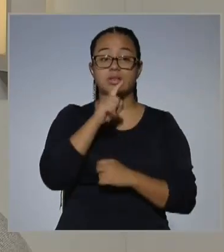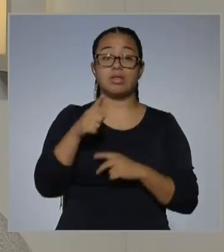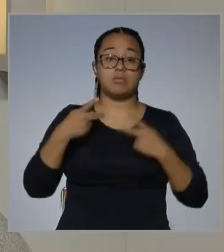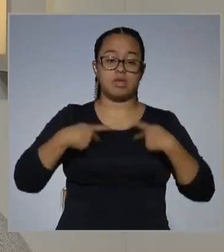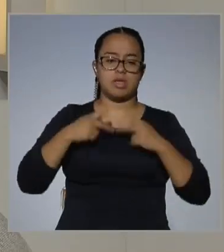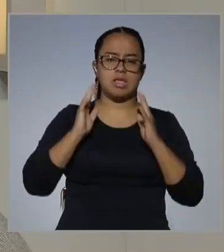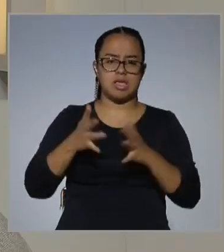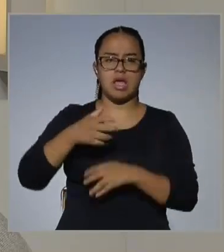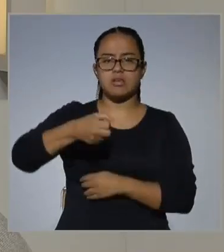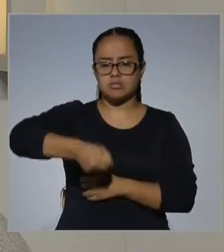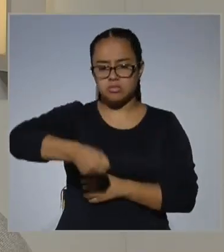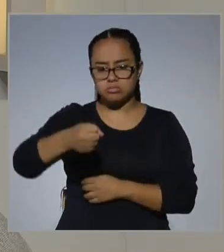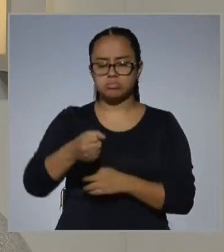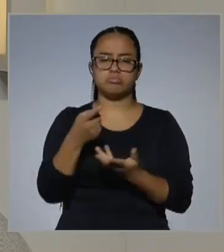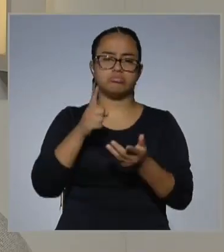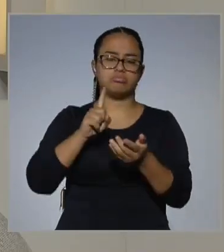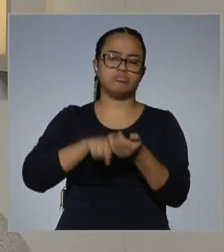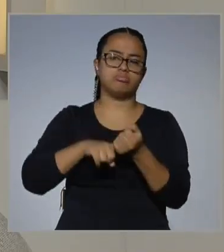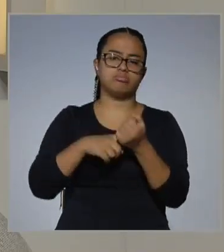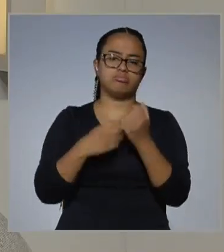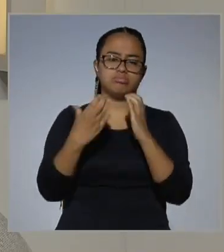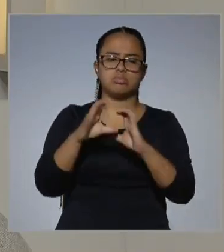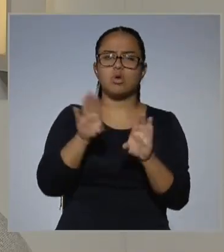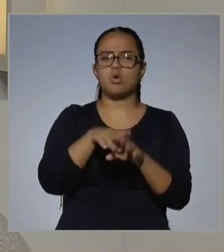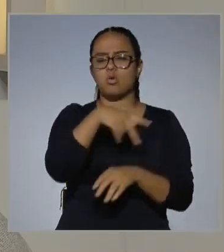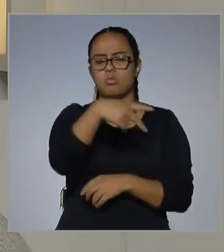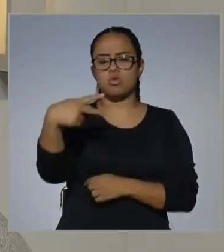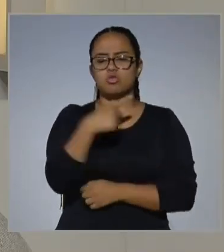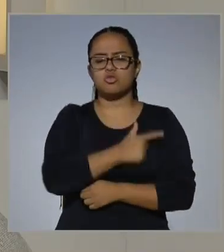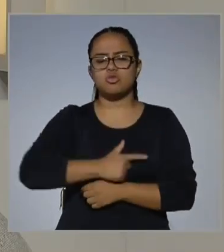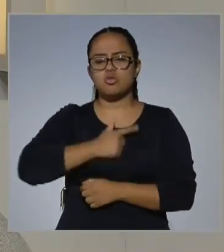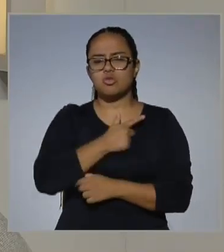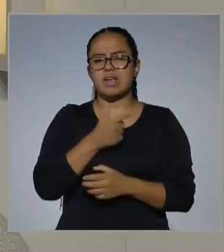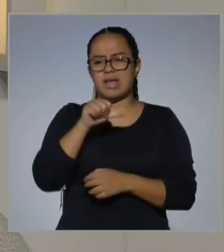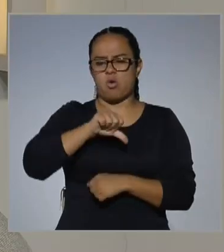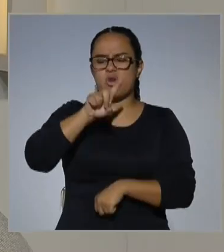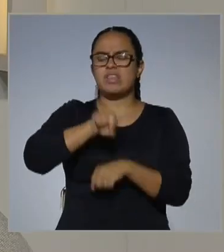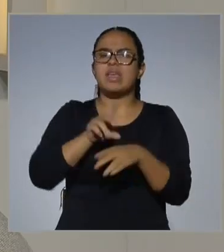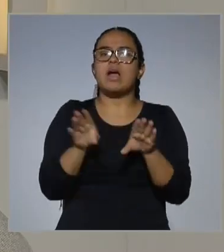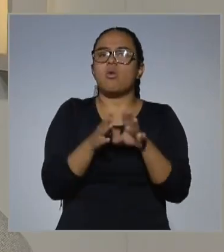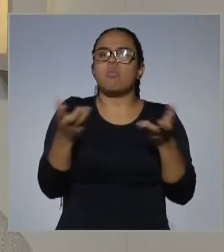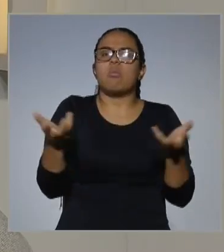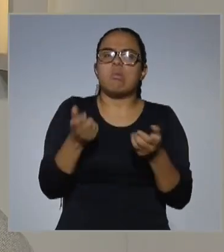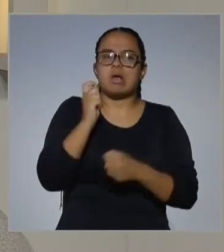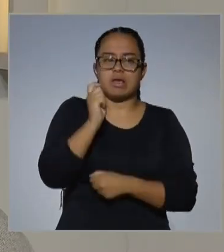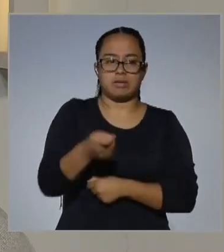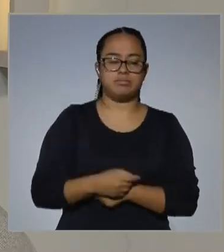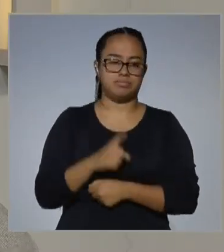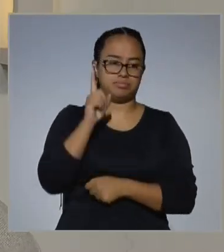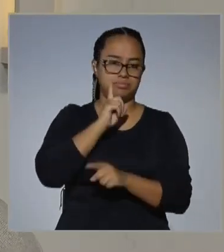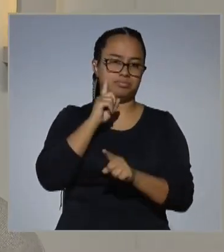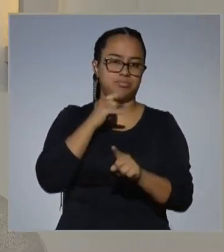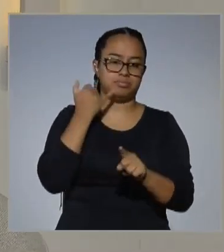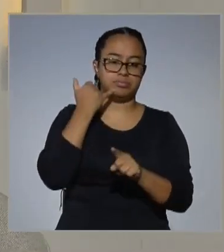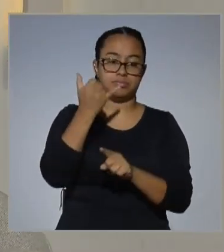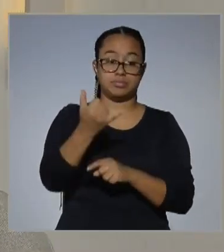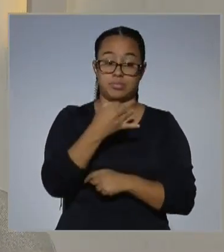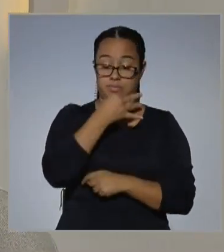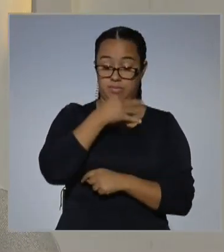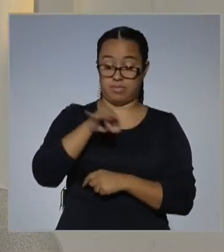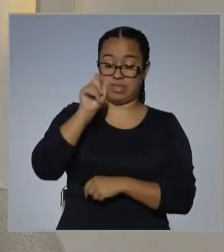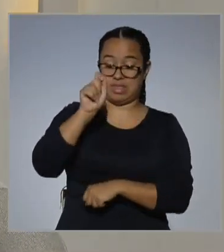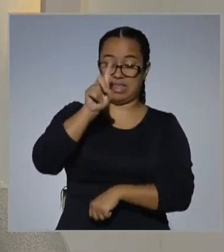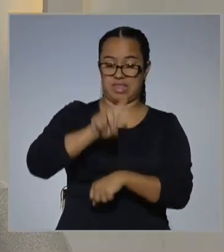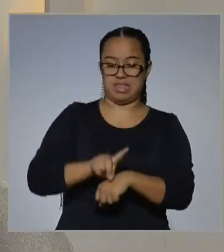están saludando y nos están compartiendo cómo a ellos les gusta celebrar este día. Isabel Blancas nos llamó y nos dijo: la festividad del